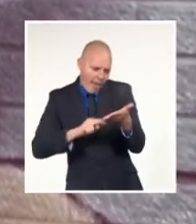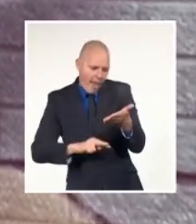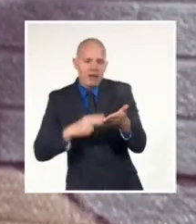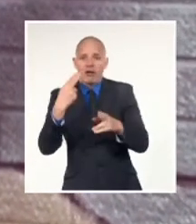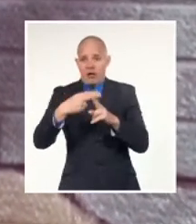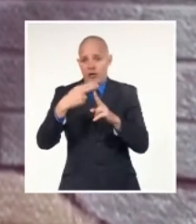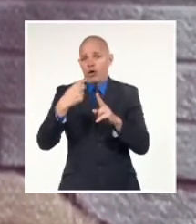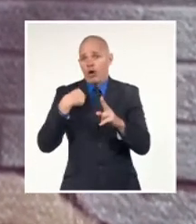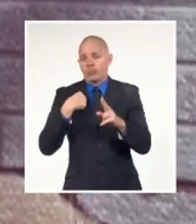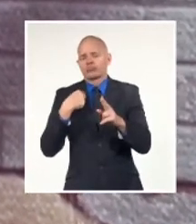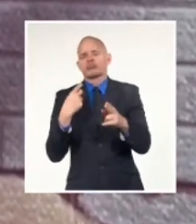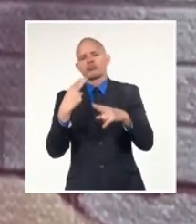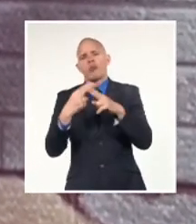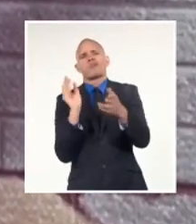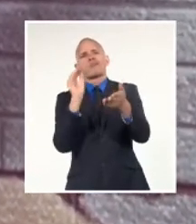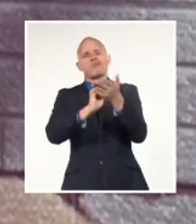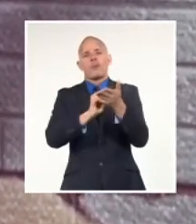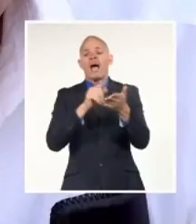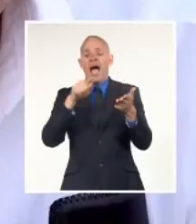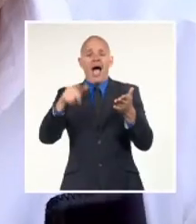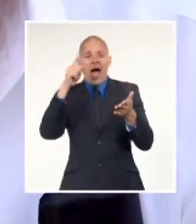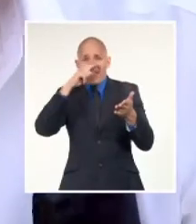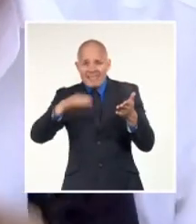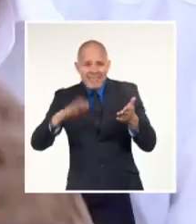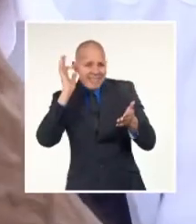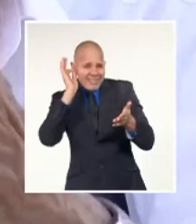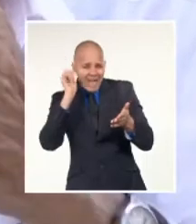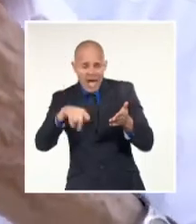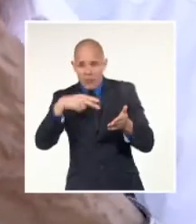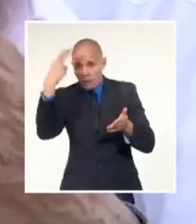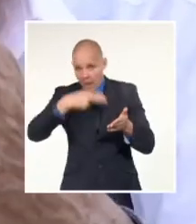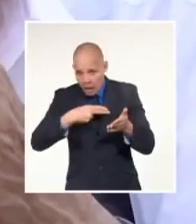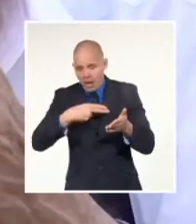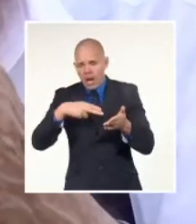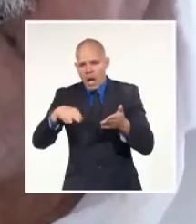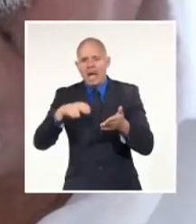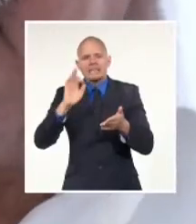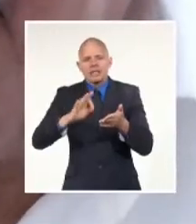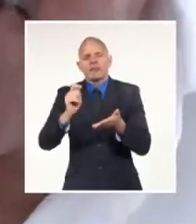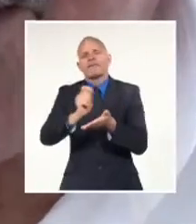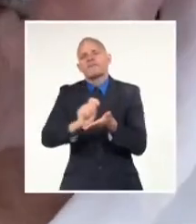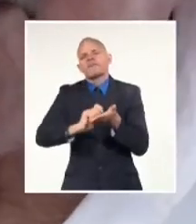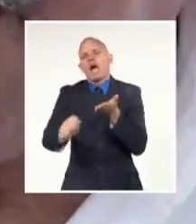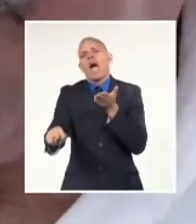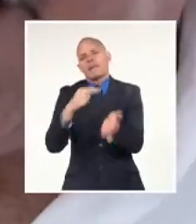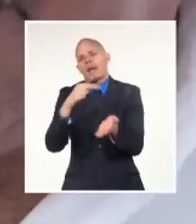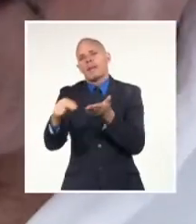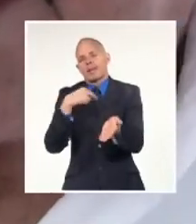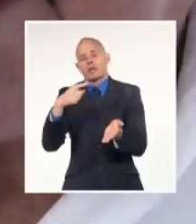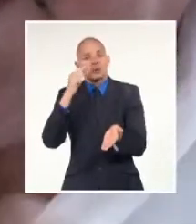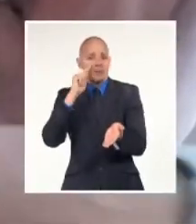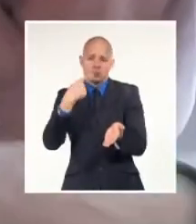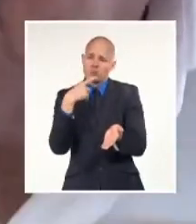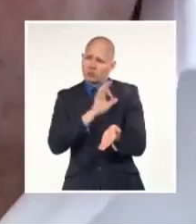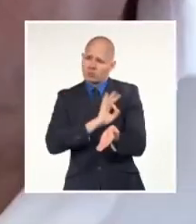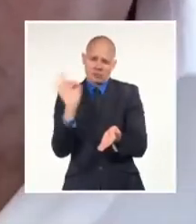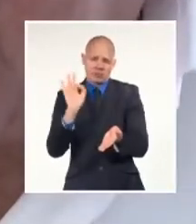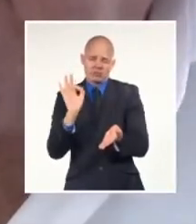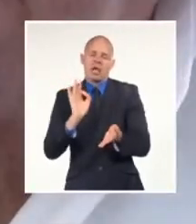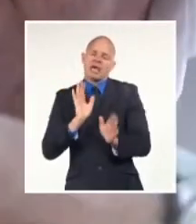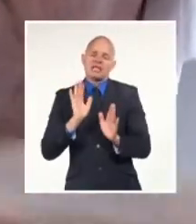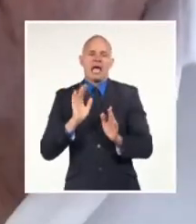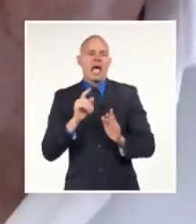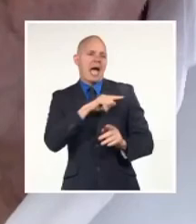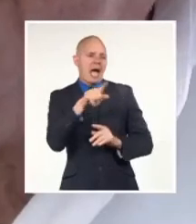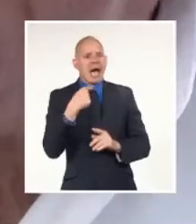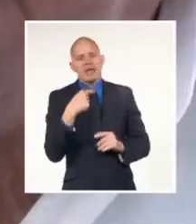y había una cieguita que me escribía y yo nunca la había visto. De pronto nos están celebrando